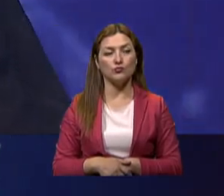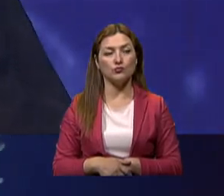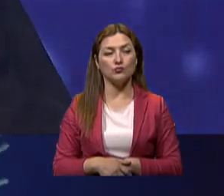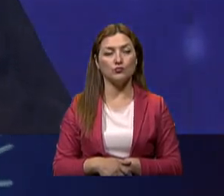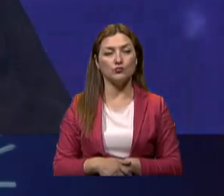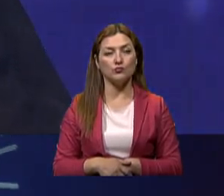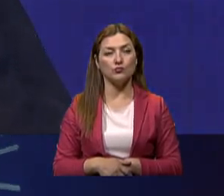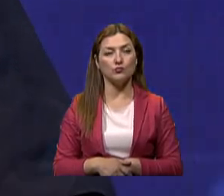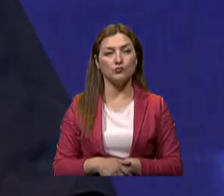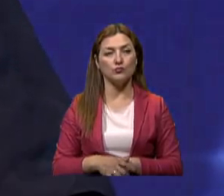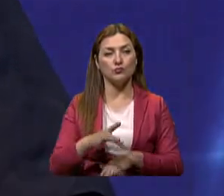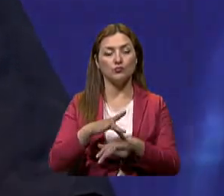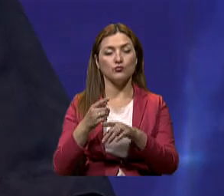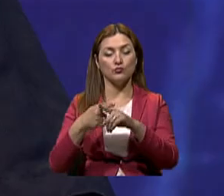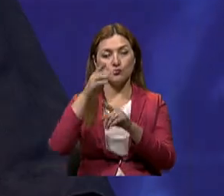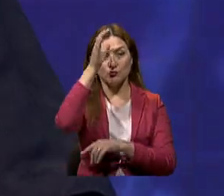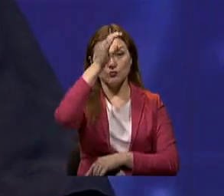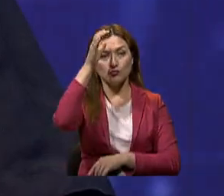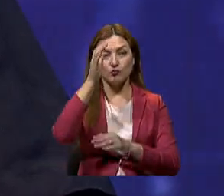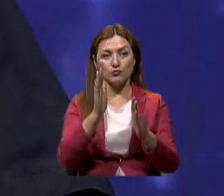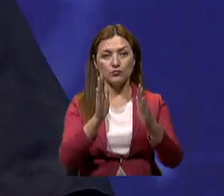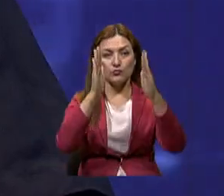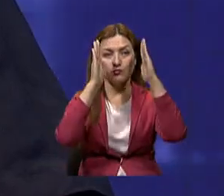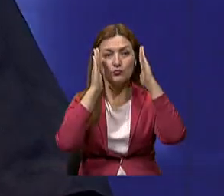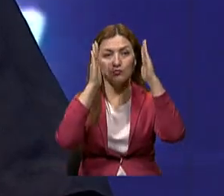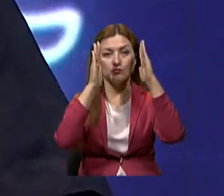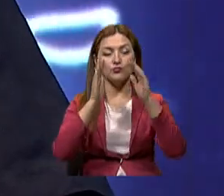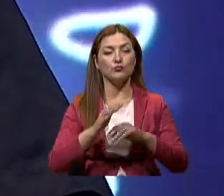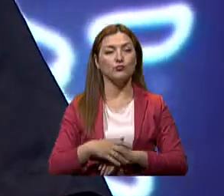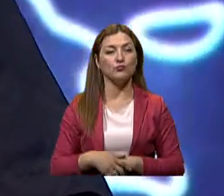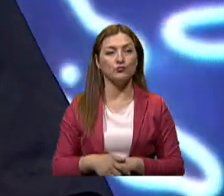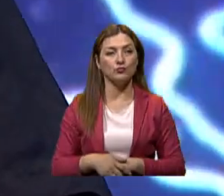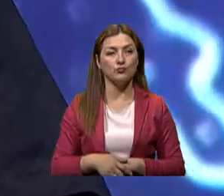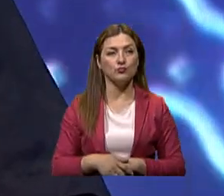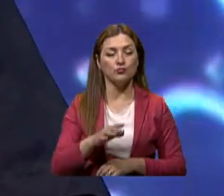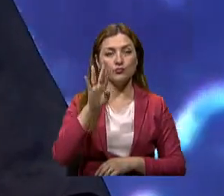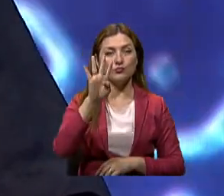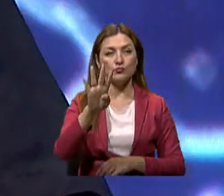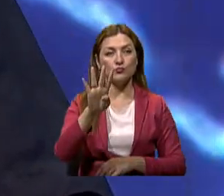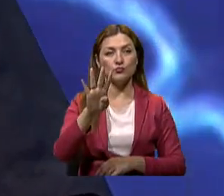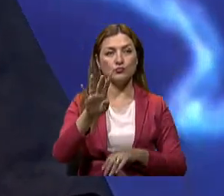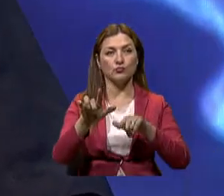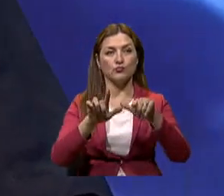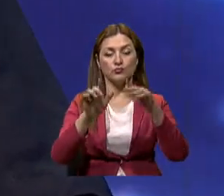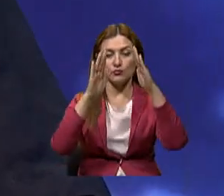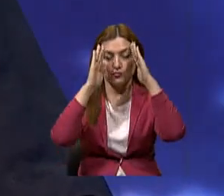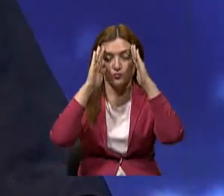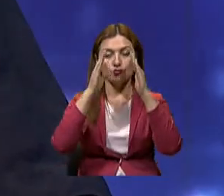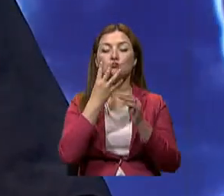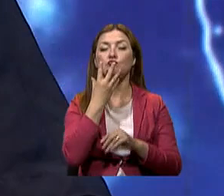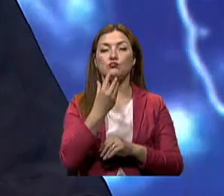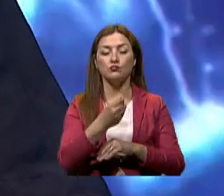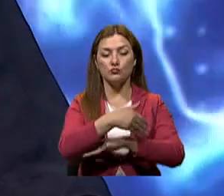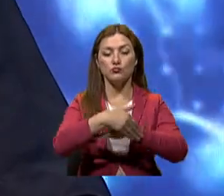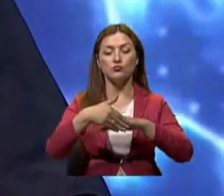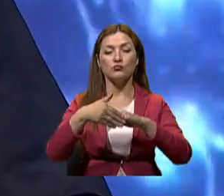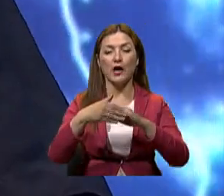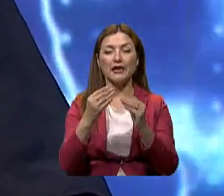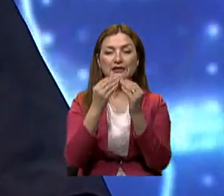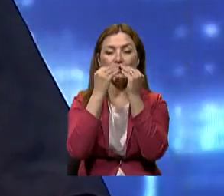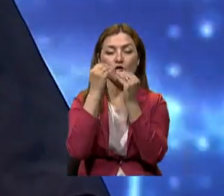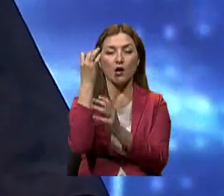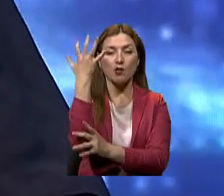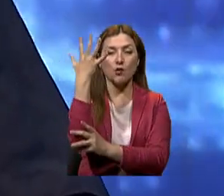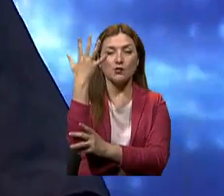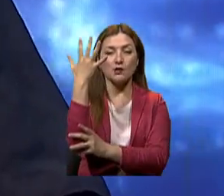encontramos? Sí, tenemos varias clínicas de atención de podología. Estamos con 4 en este momento. En Eloy Alfaro, al lado de las sándwiches del Arbolito,